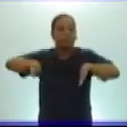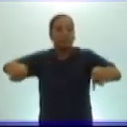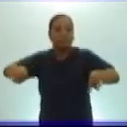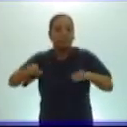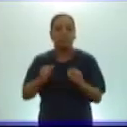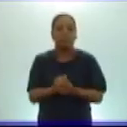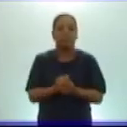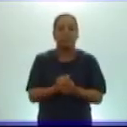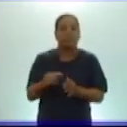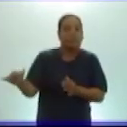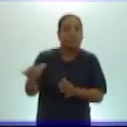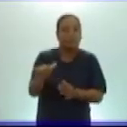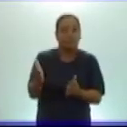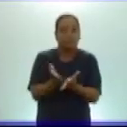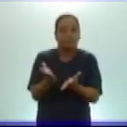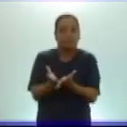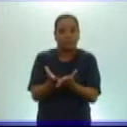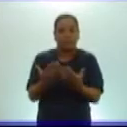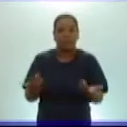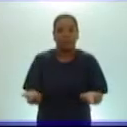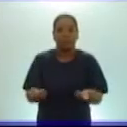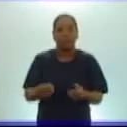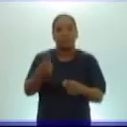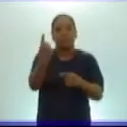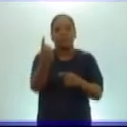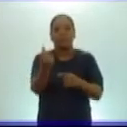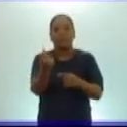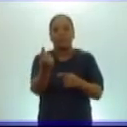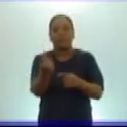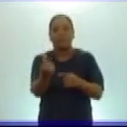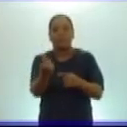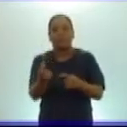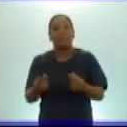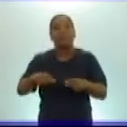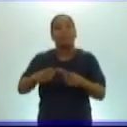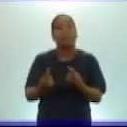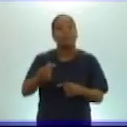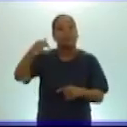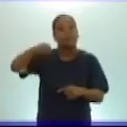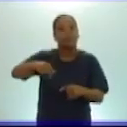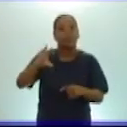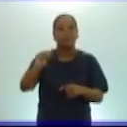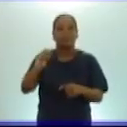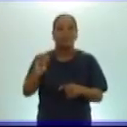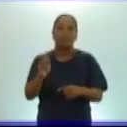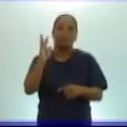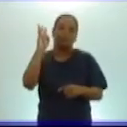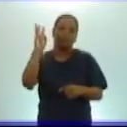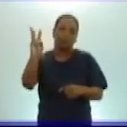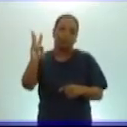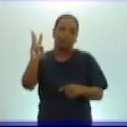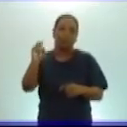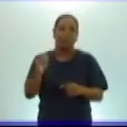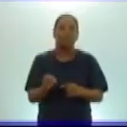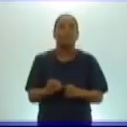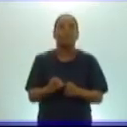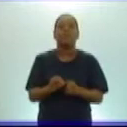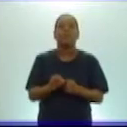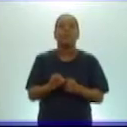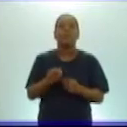que también estudiamos, que es la destilación. Pero en el día de hoy nos vamos a referir fundamentalmente a estas